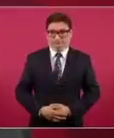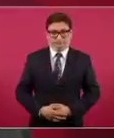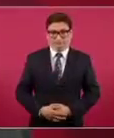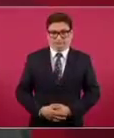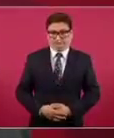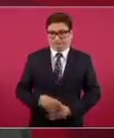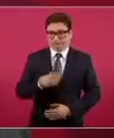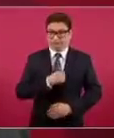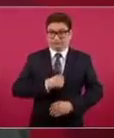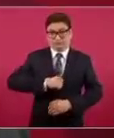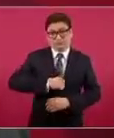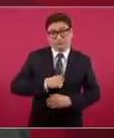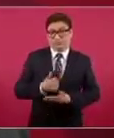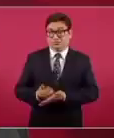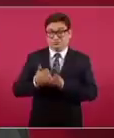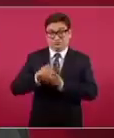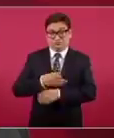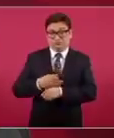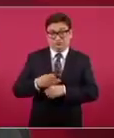nepotismo.